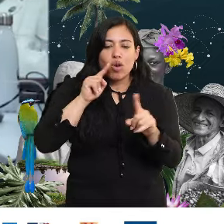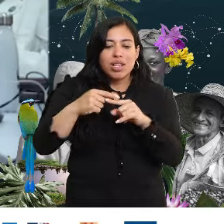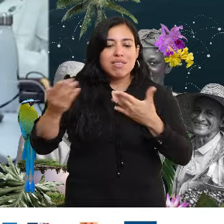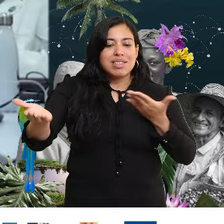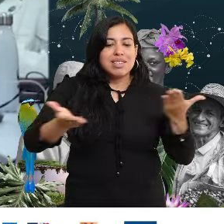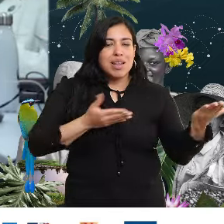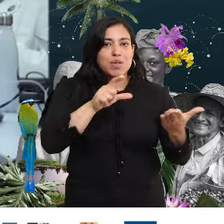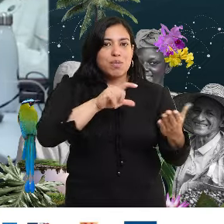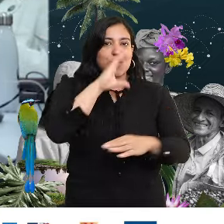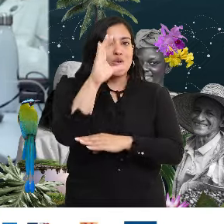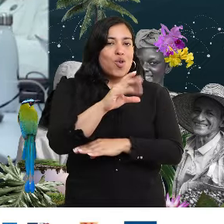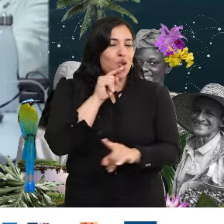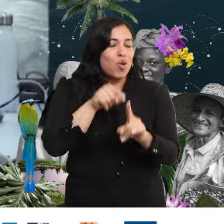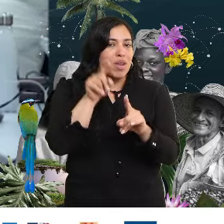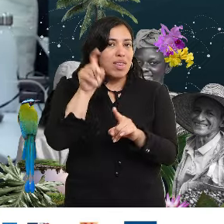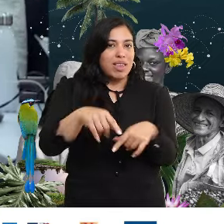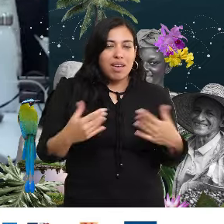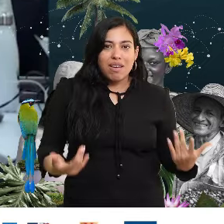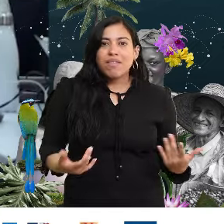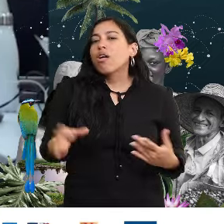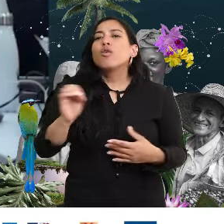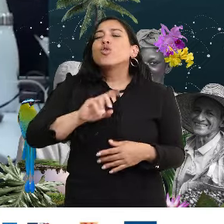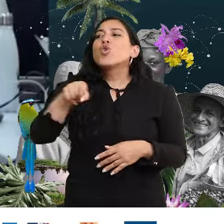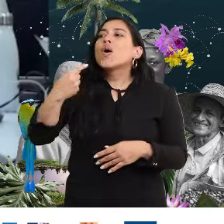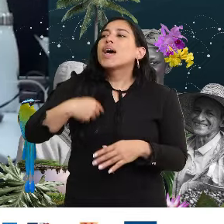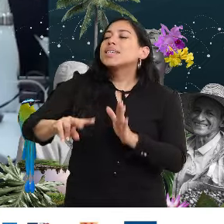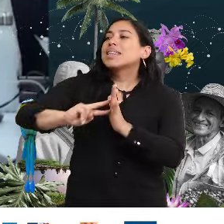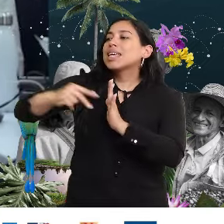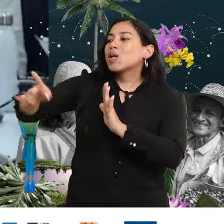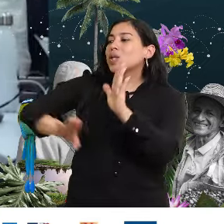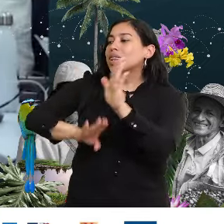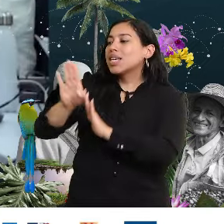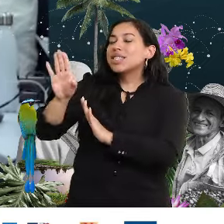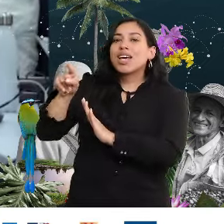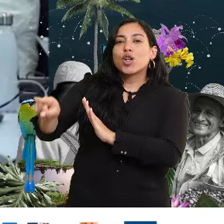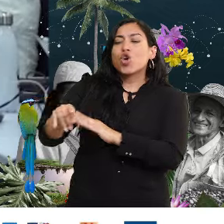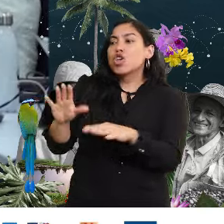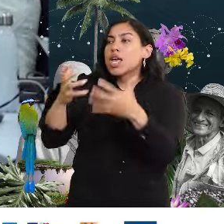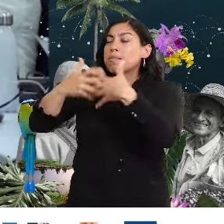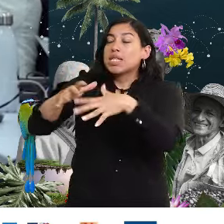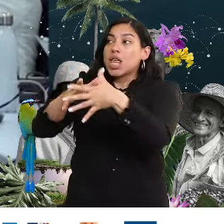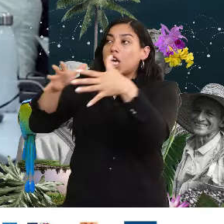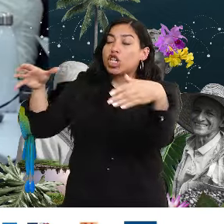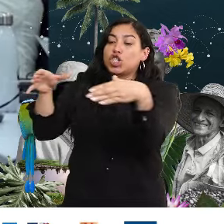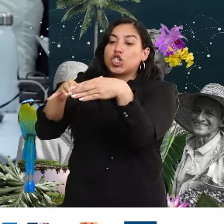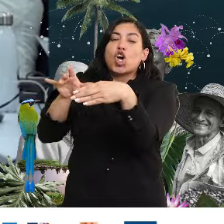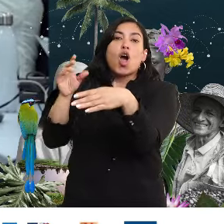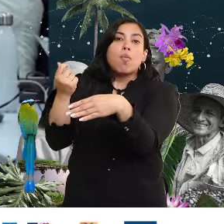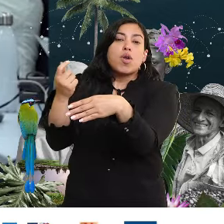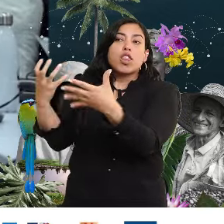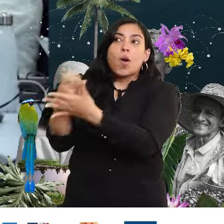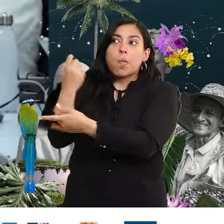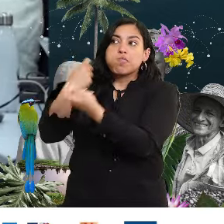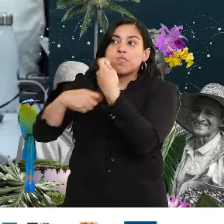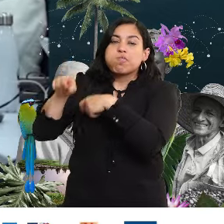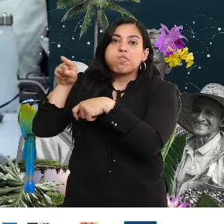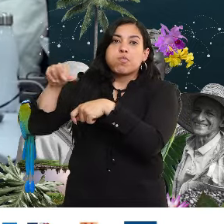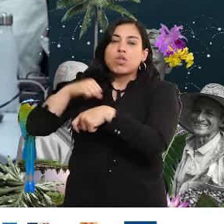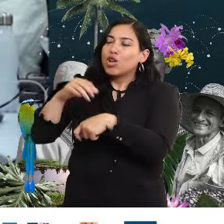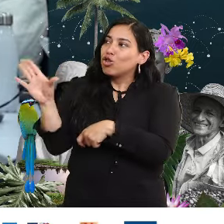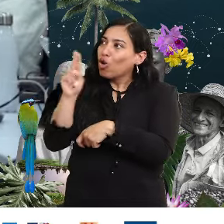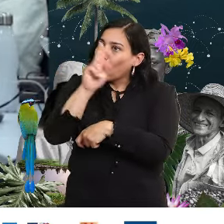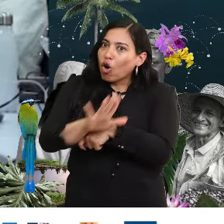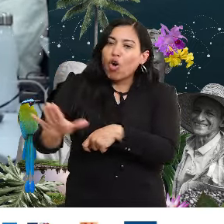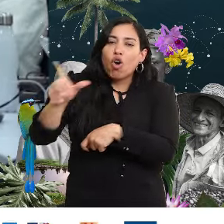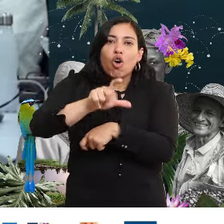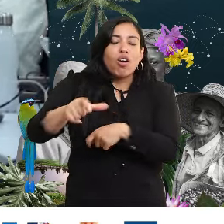los colombianos, no el desarrollo tecnológico al servicio de unos pocos que se concentran desafortunadamente en eso. Y